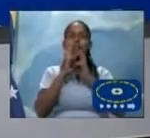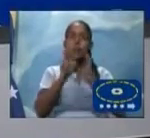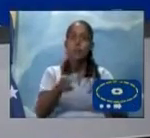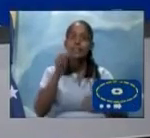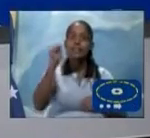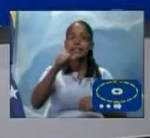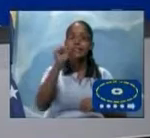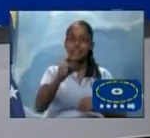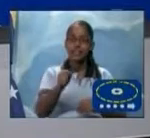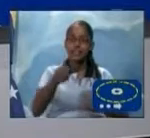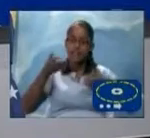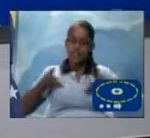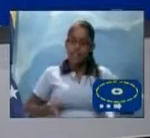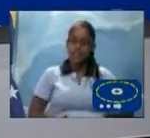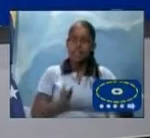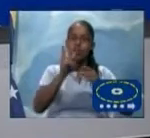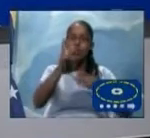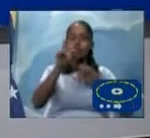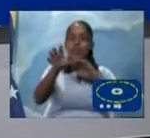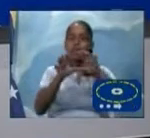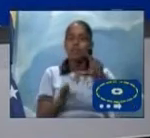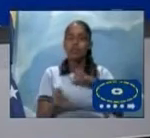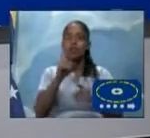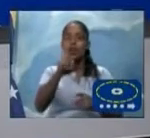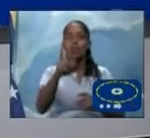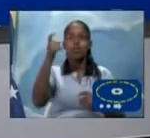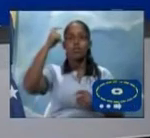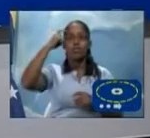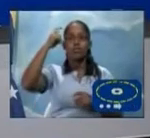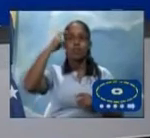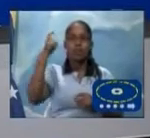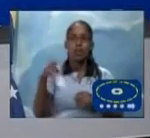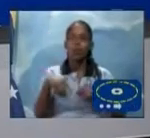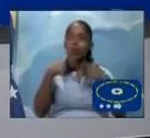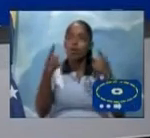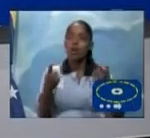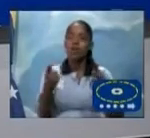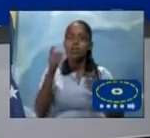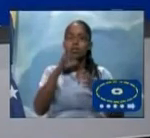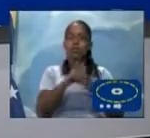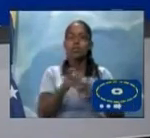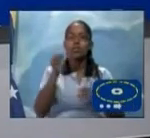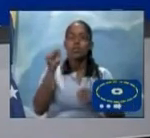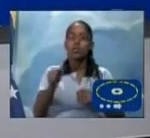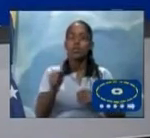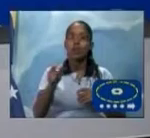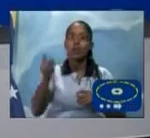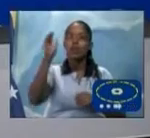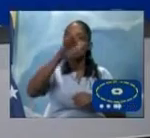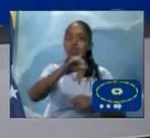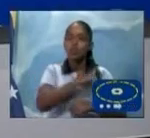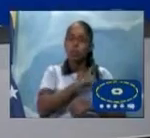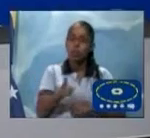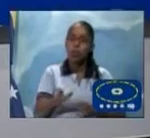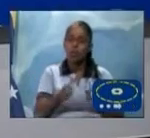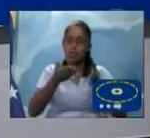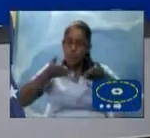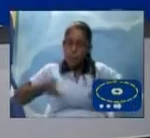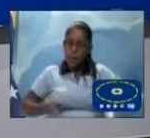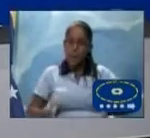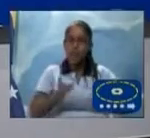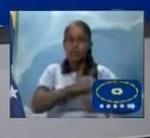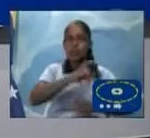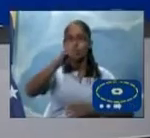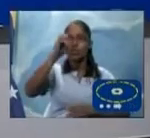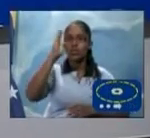sí, sí nacerá una nación en un día. ¿Cuándo? Cuando Sion estuvo de parto,